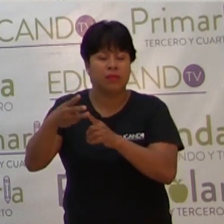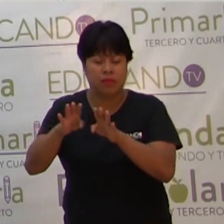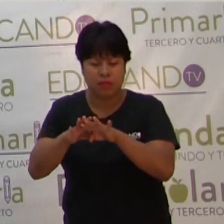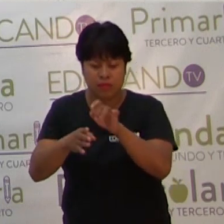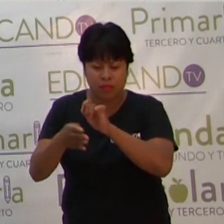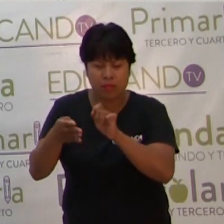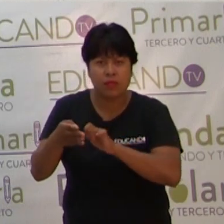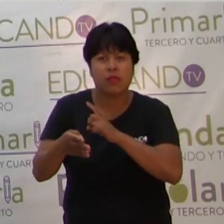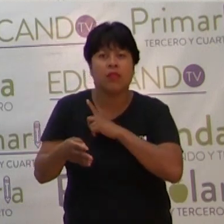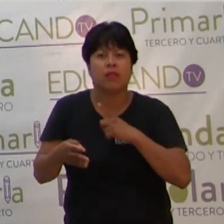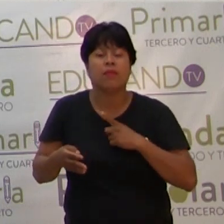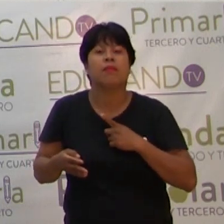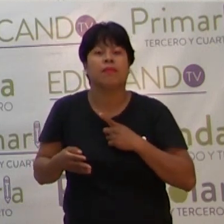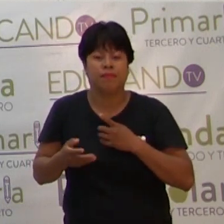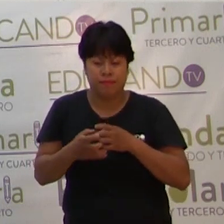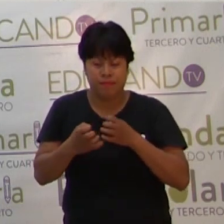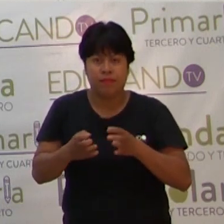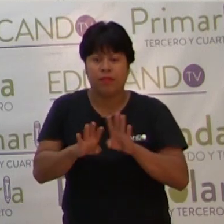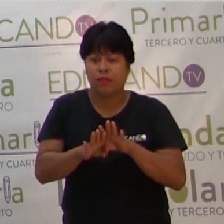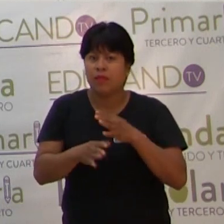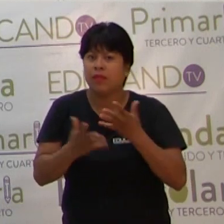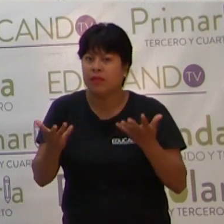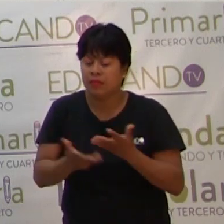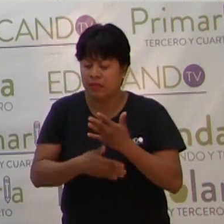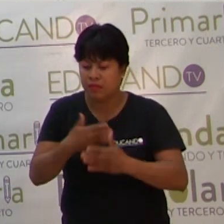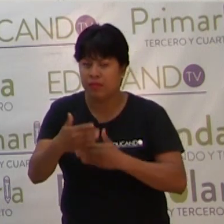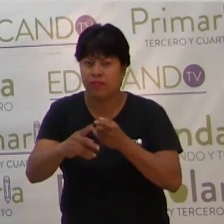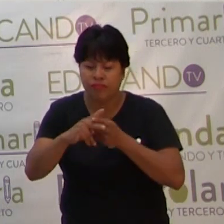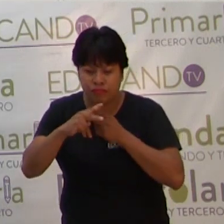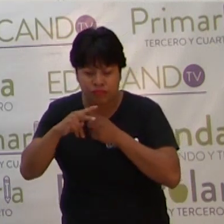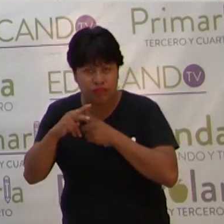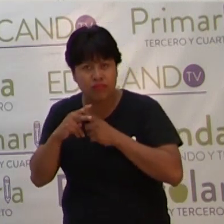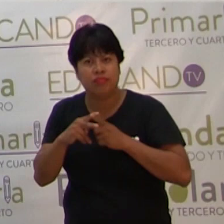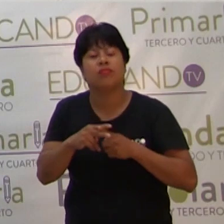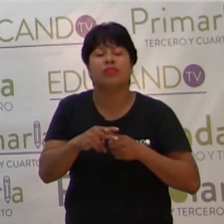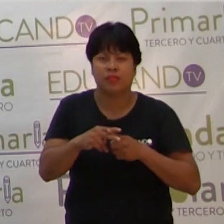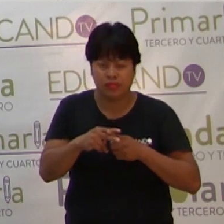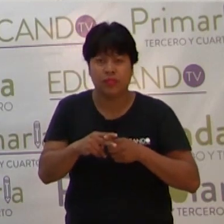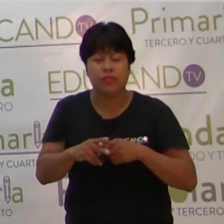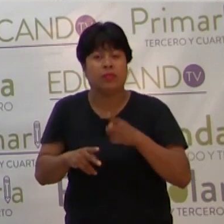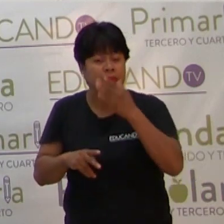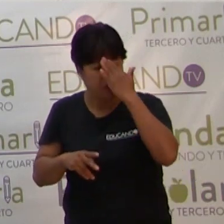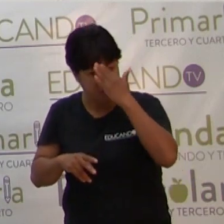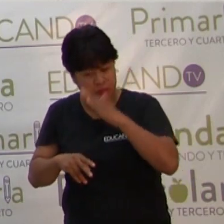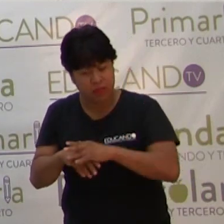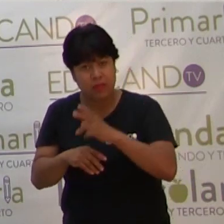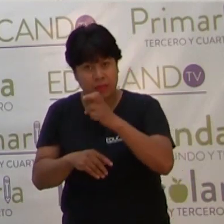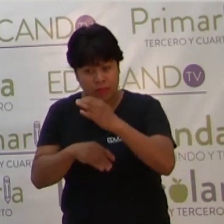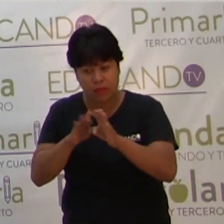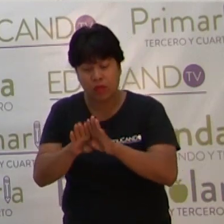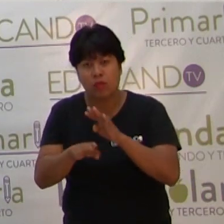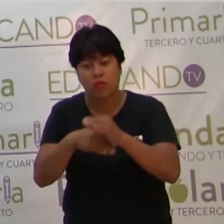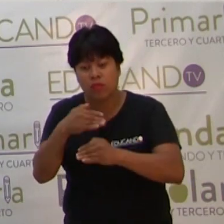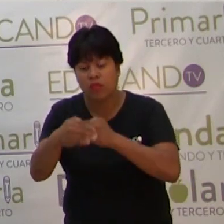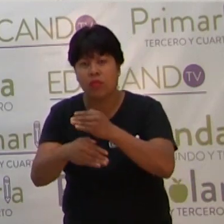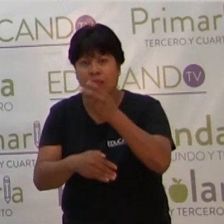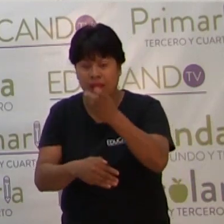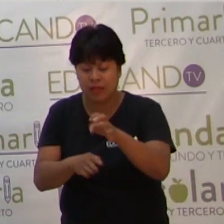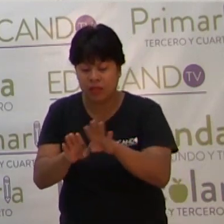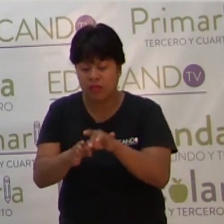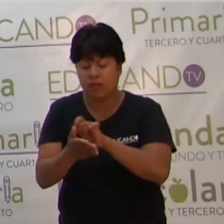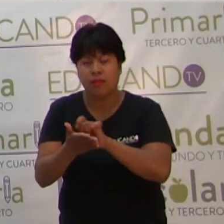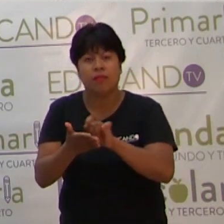operación que tendríamos que estar desarrollando o calculando. Teniendo en cuenta ese orden, niñas y niños, de estas